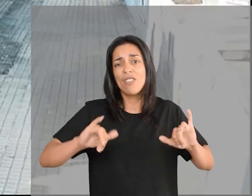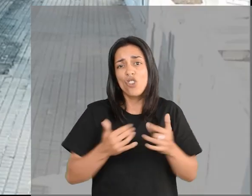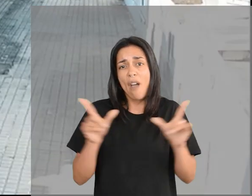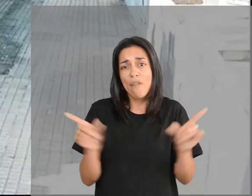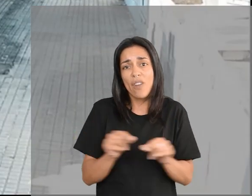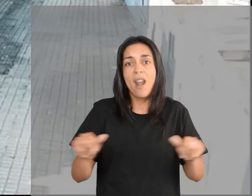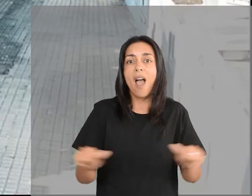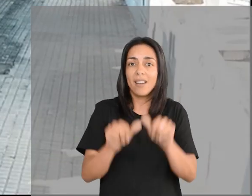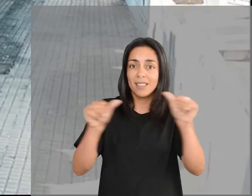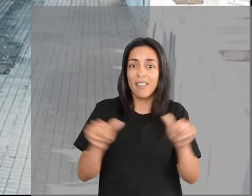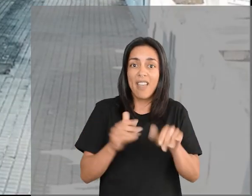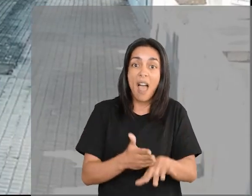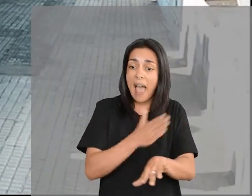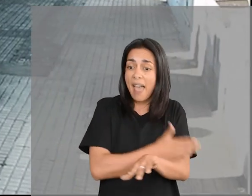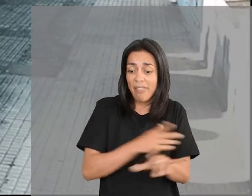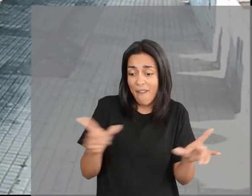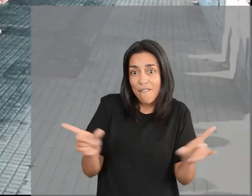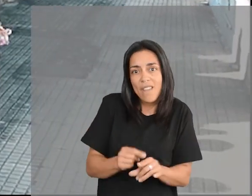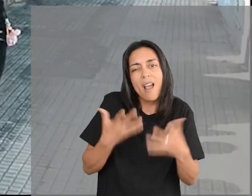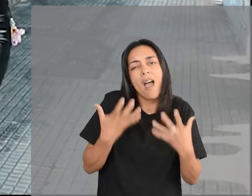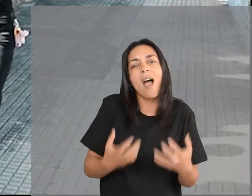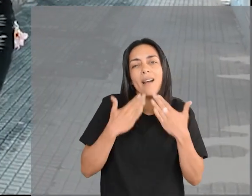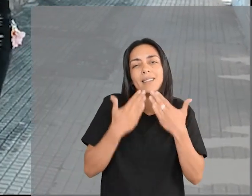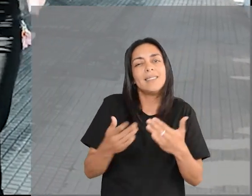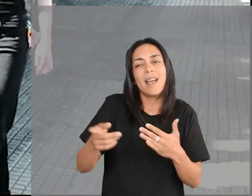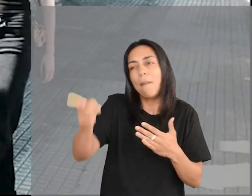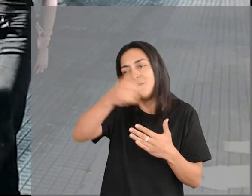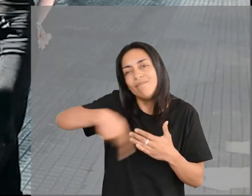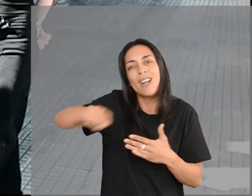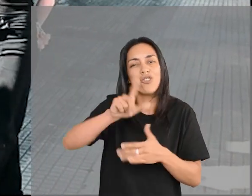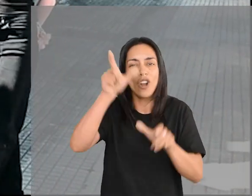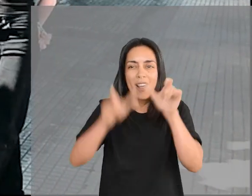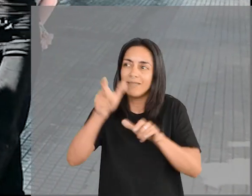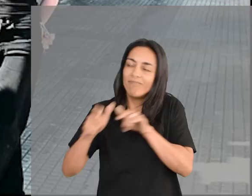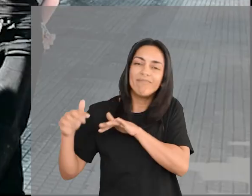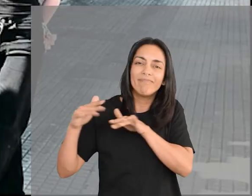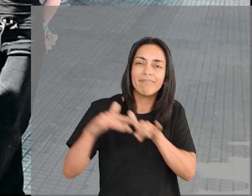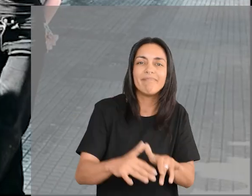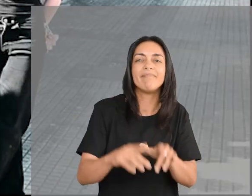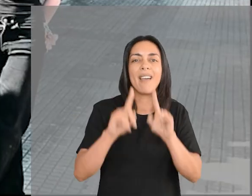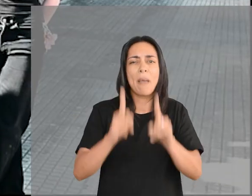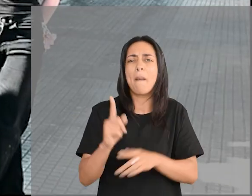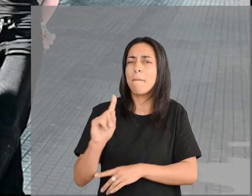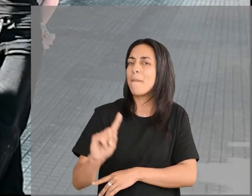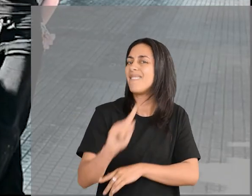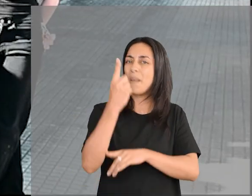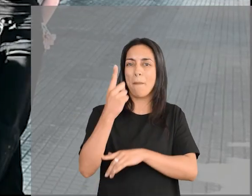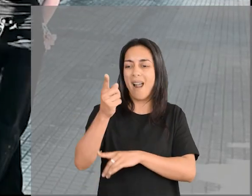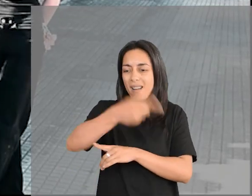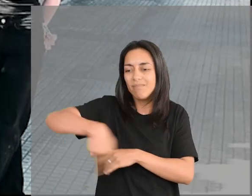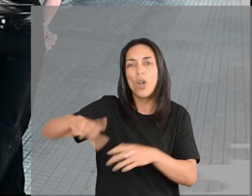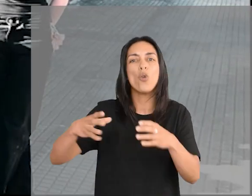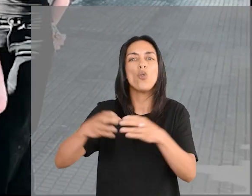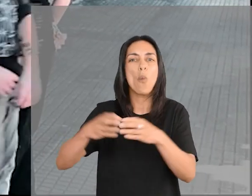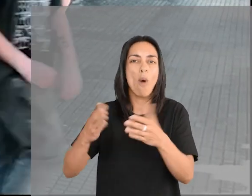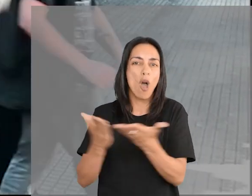actividad. Antes de terminar, quería agradecerles a todos los que vinieron. Quería agradecerles principalmente a los estudiantes de